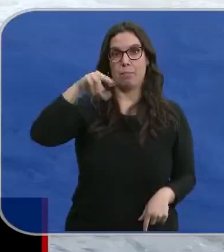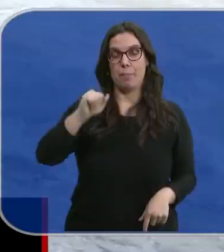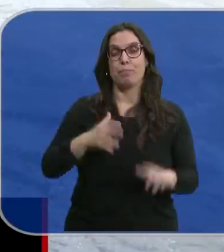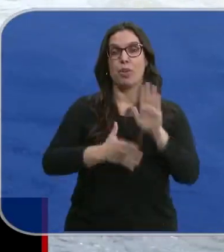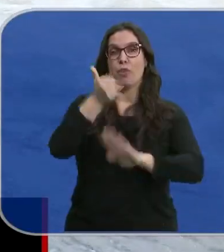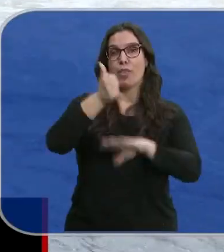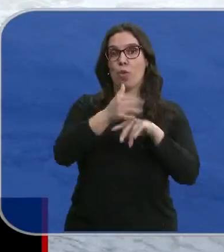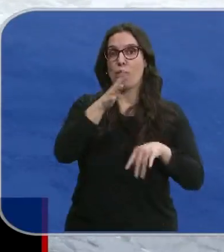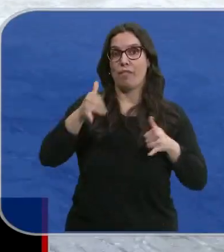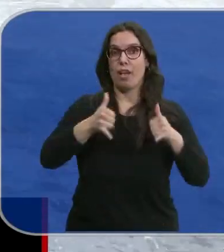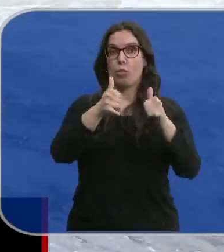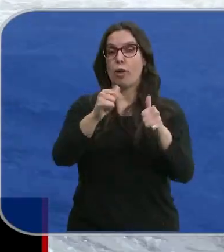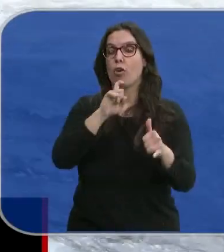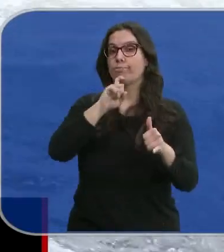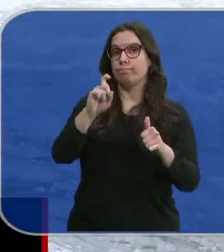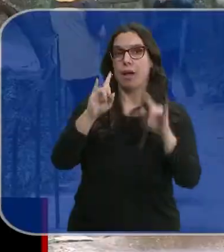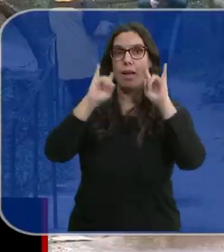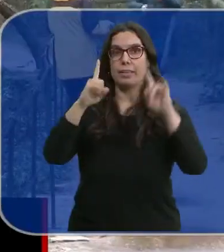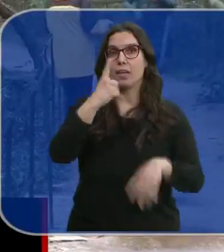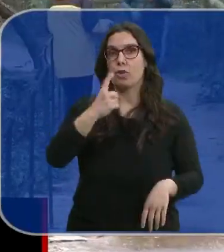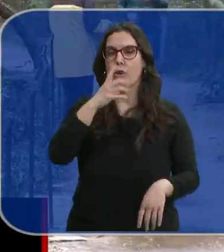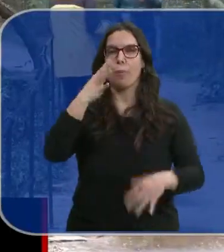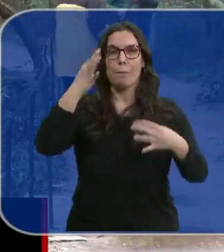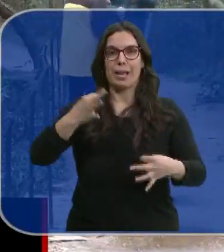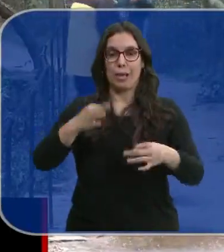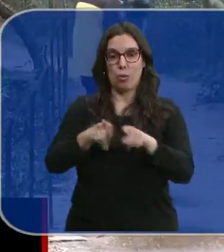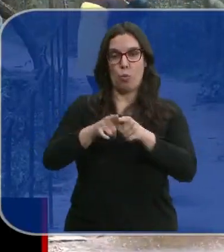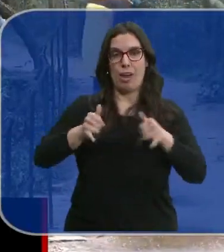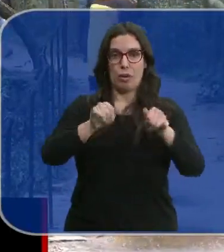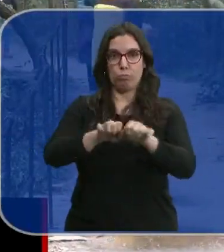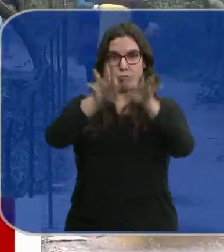Confederación Hidrográfica del Duero ha declarado alerta roja ante el riesgo de desbordamiento.